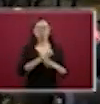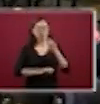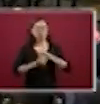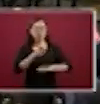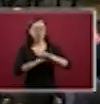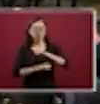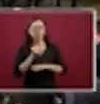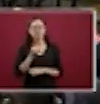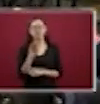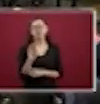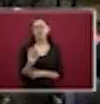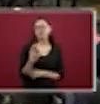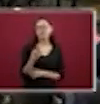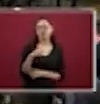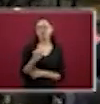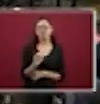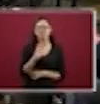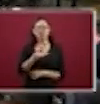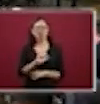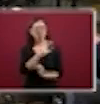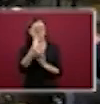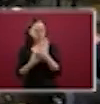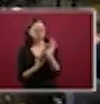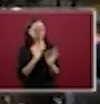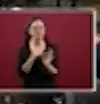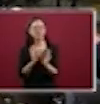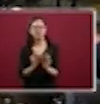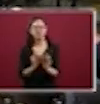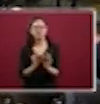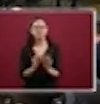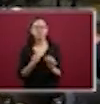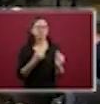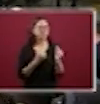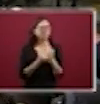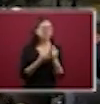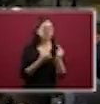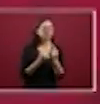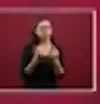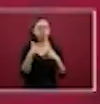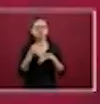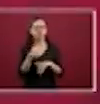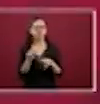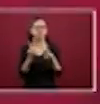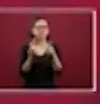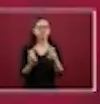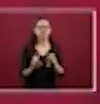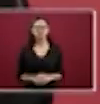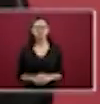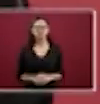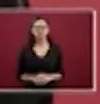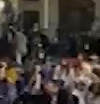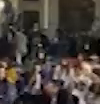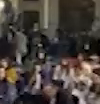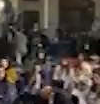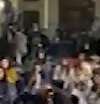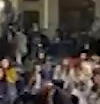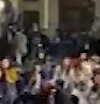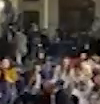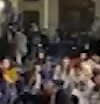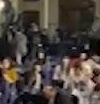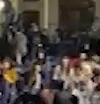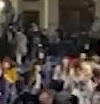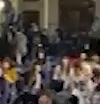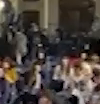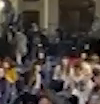expediente y expedía investigar para hacer una investigación abre a su comentario diciendo en un momento en el que hay tanta violencia